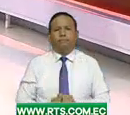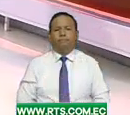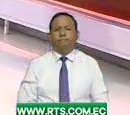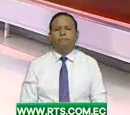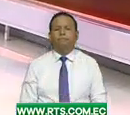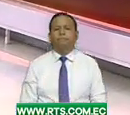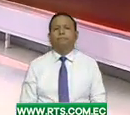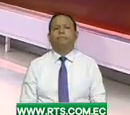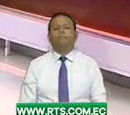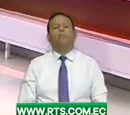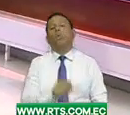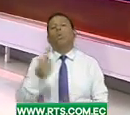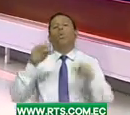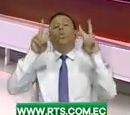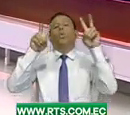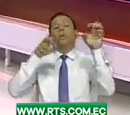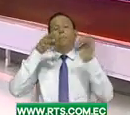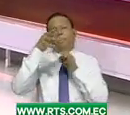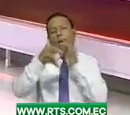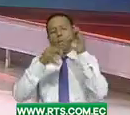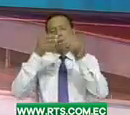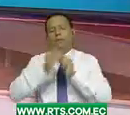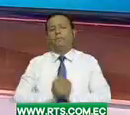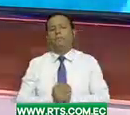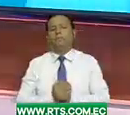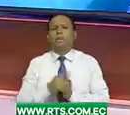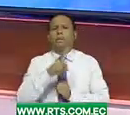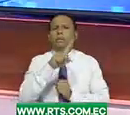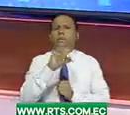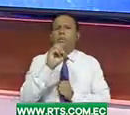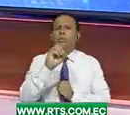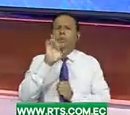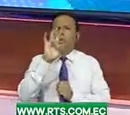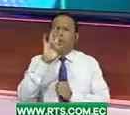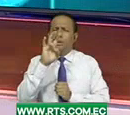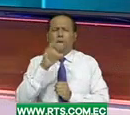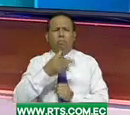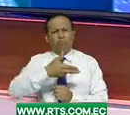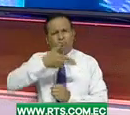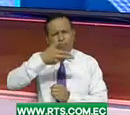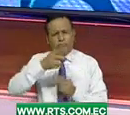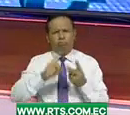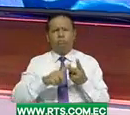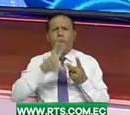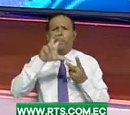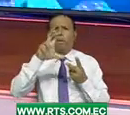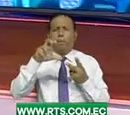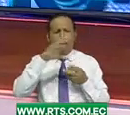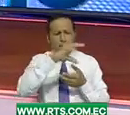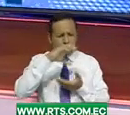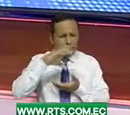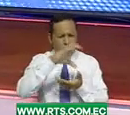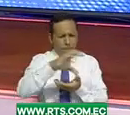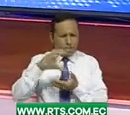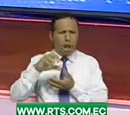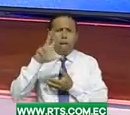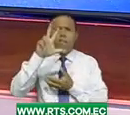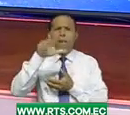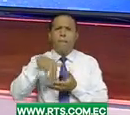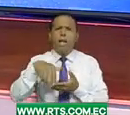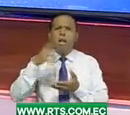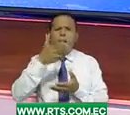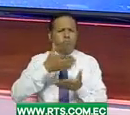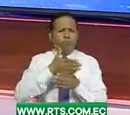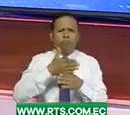Ya en otros temas, 107 armas de fuego, 13.000 municiones, 13.000 armas blancas y 32 kilos